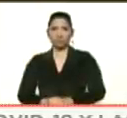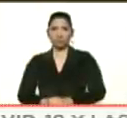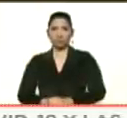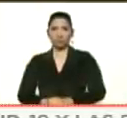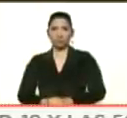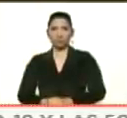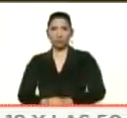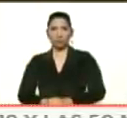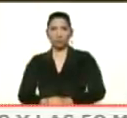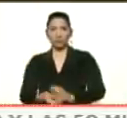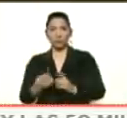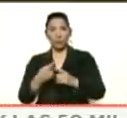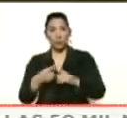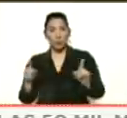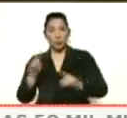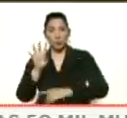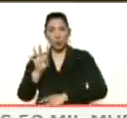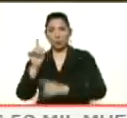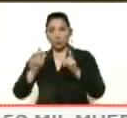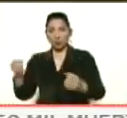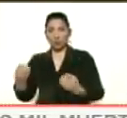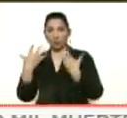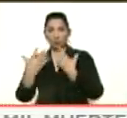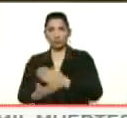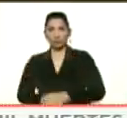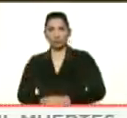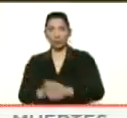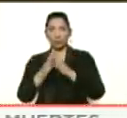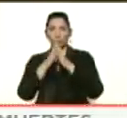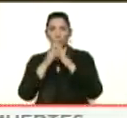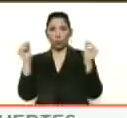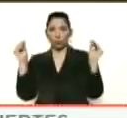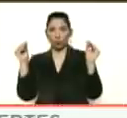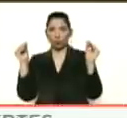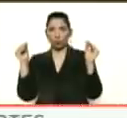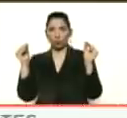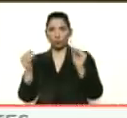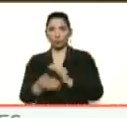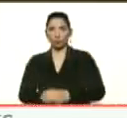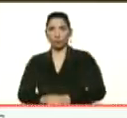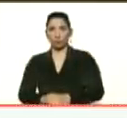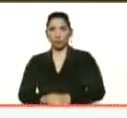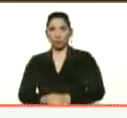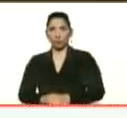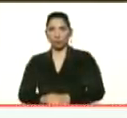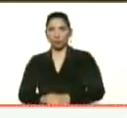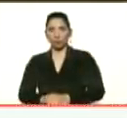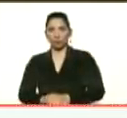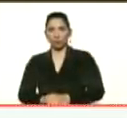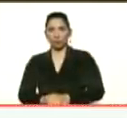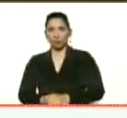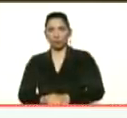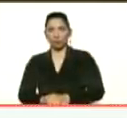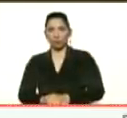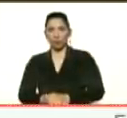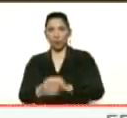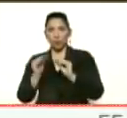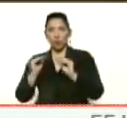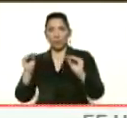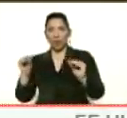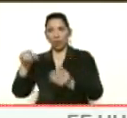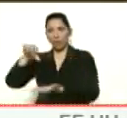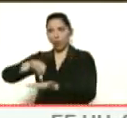Los otros cuatro casos, todos son casos derivados del llamado